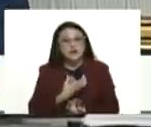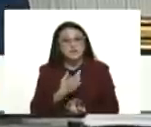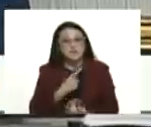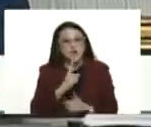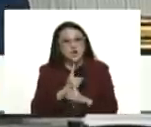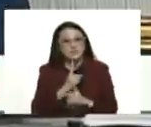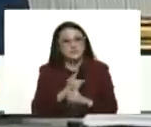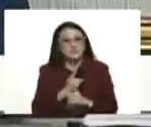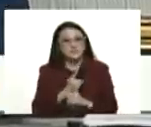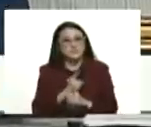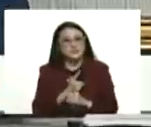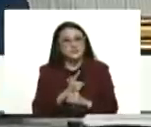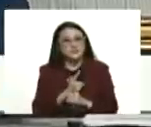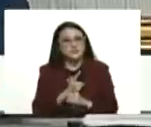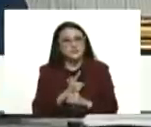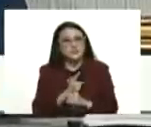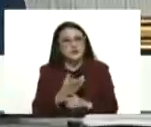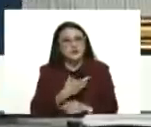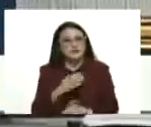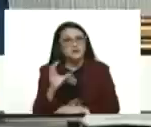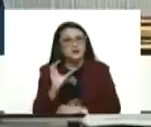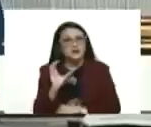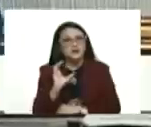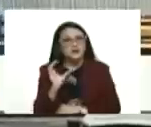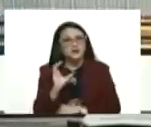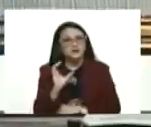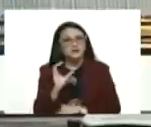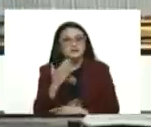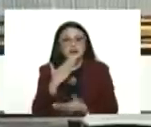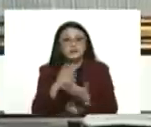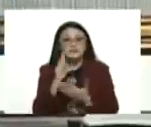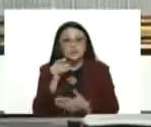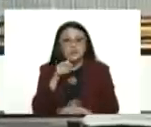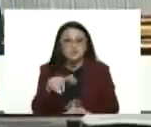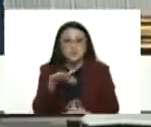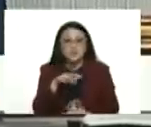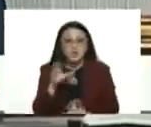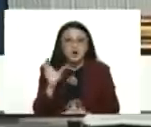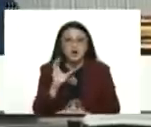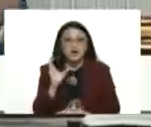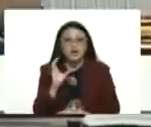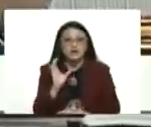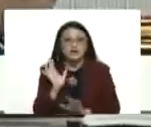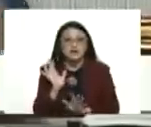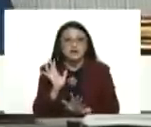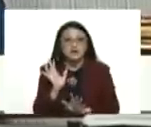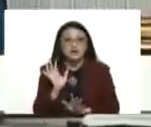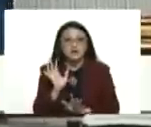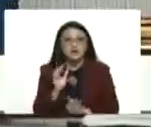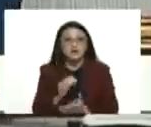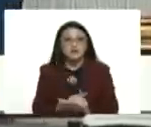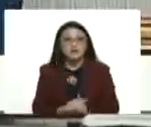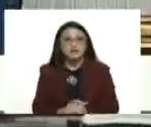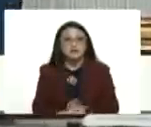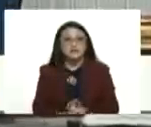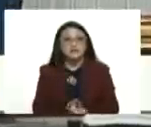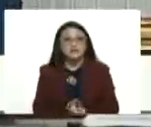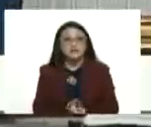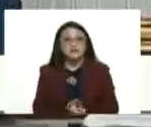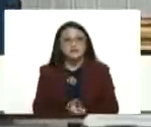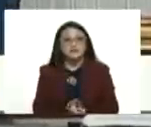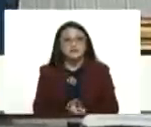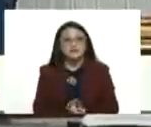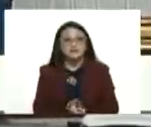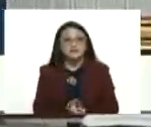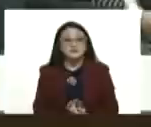conmigo a la alcaldía de Caracas, y gracias a Dios el pueblo de Caracas lo revolcó, no es Stalin González.